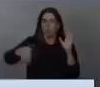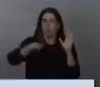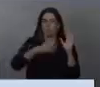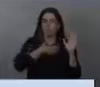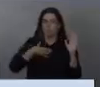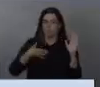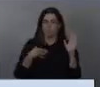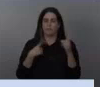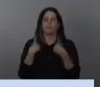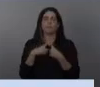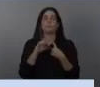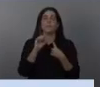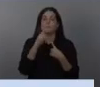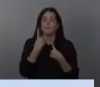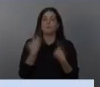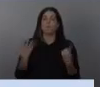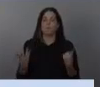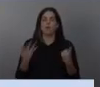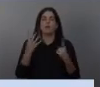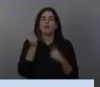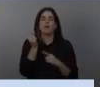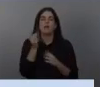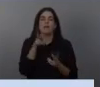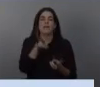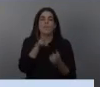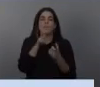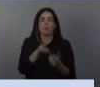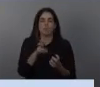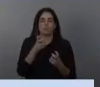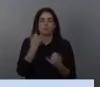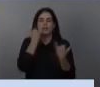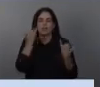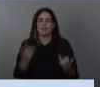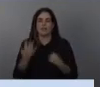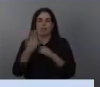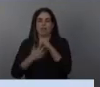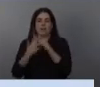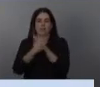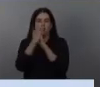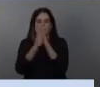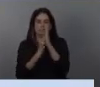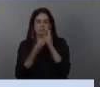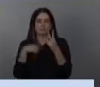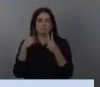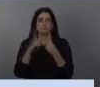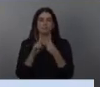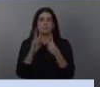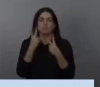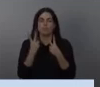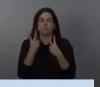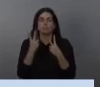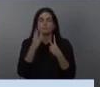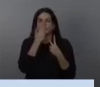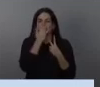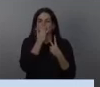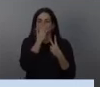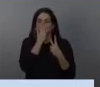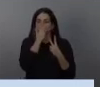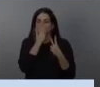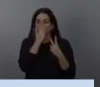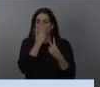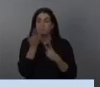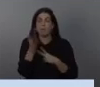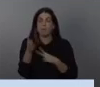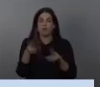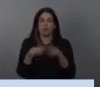la rebaja de los impuestos de la electricidad y del gas en segundo lugar la extensión del Bono social eléctrico